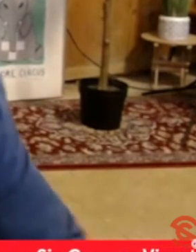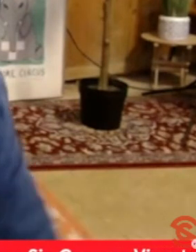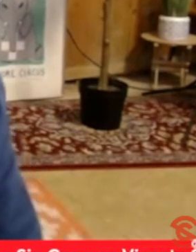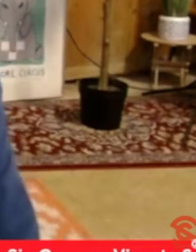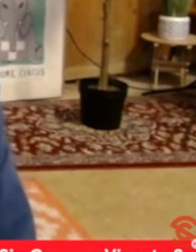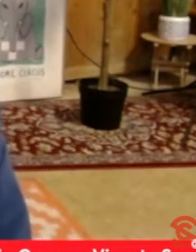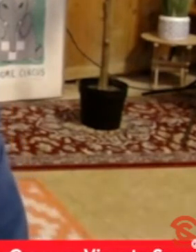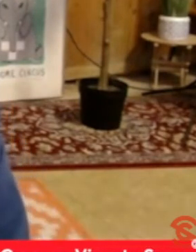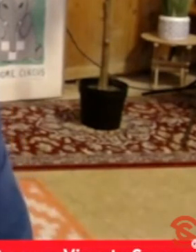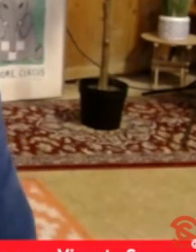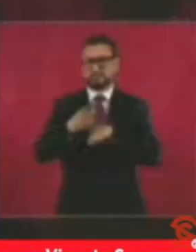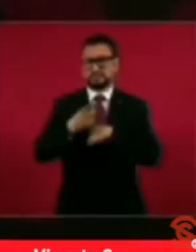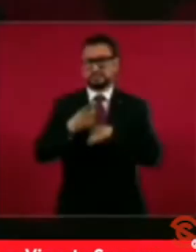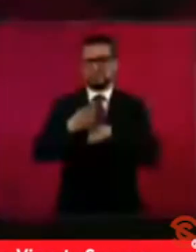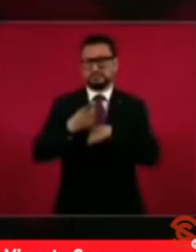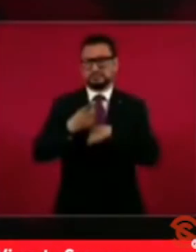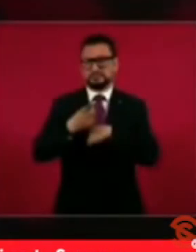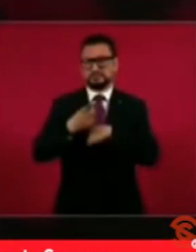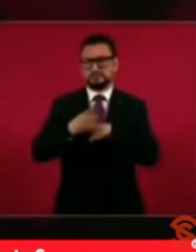dijo el presidente López Obrador.